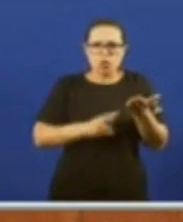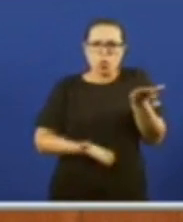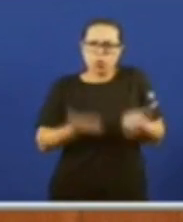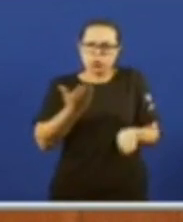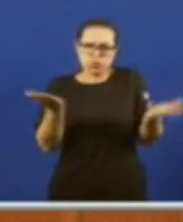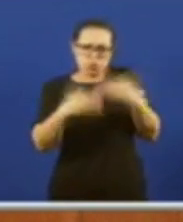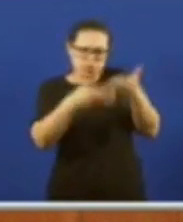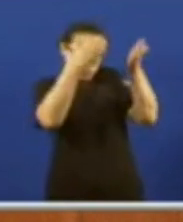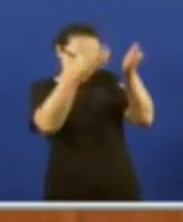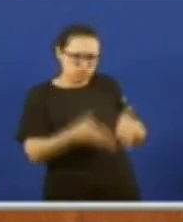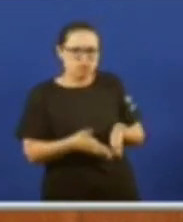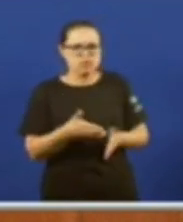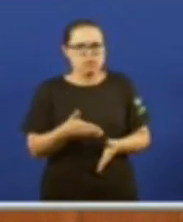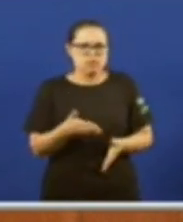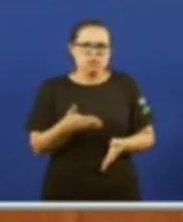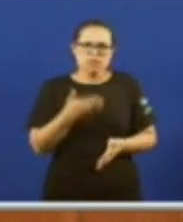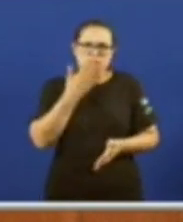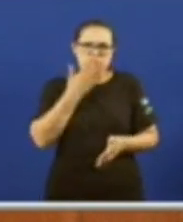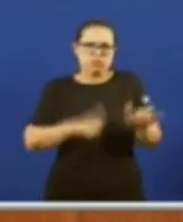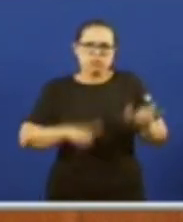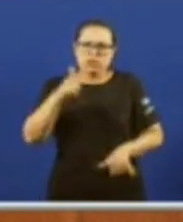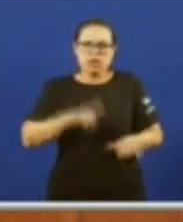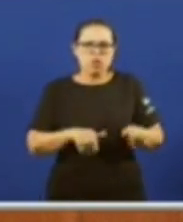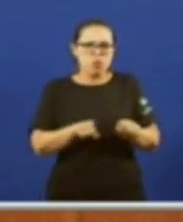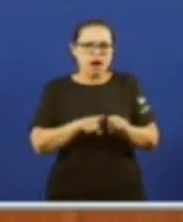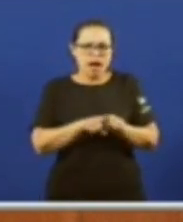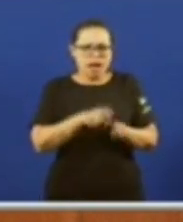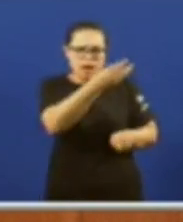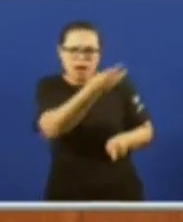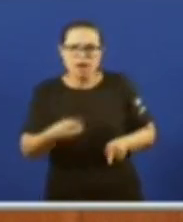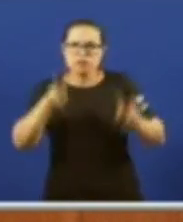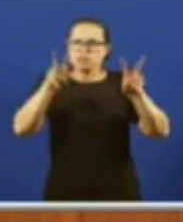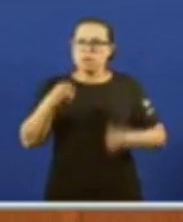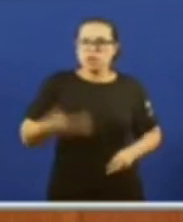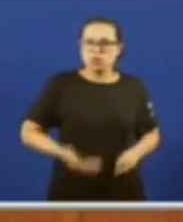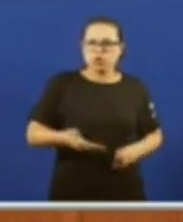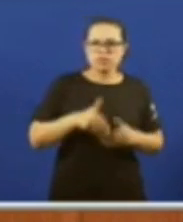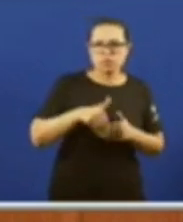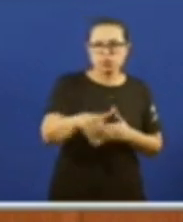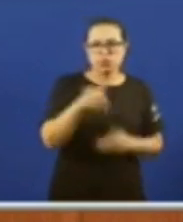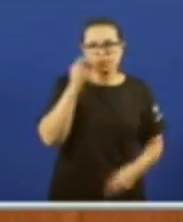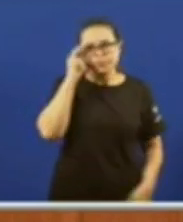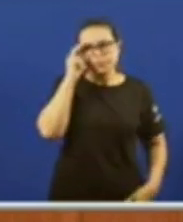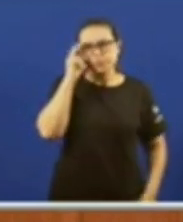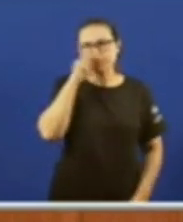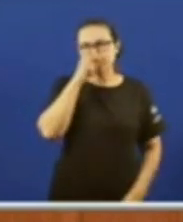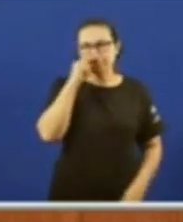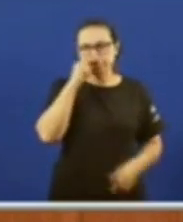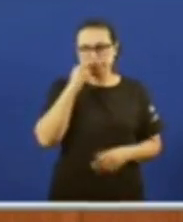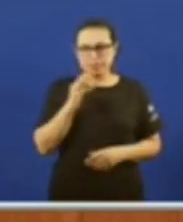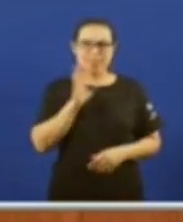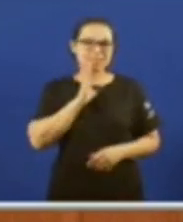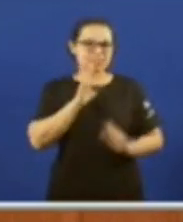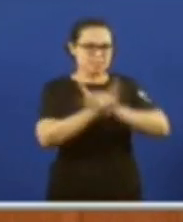esta frivolidade a tratar un tema tan importante para o noso futuro. Non me respondeu a algo